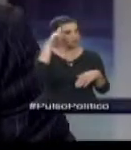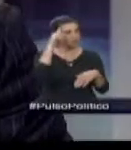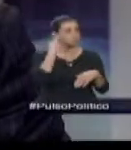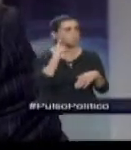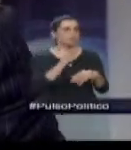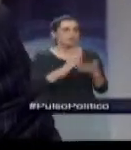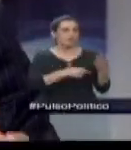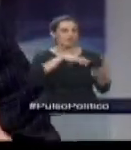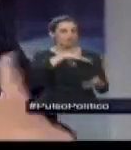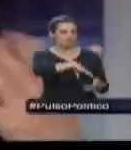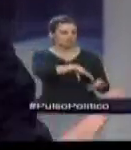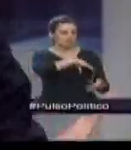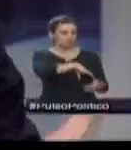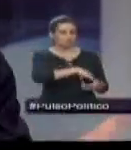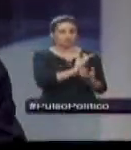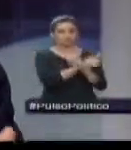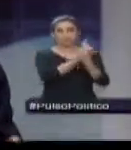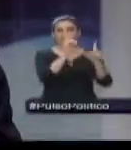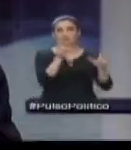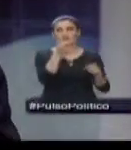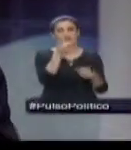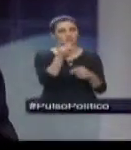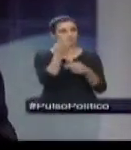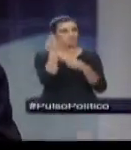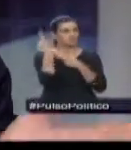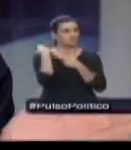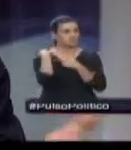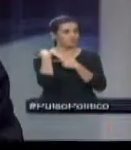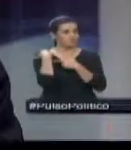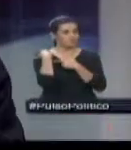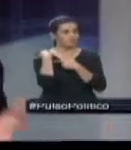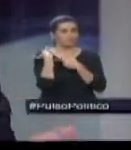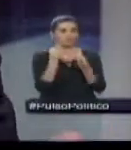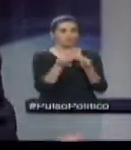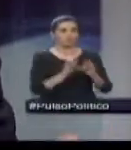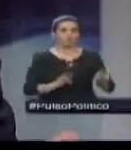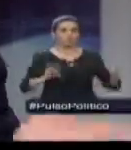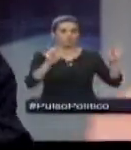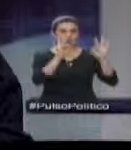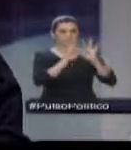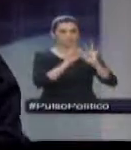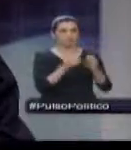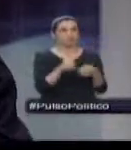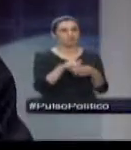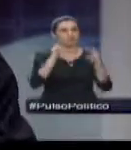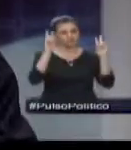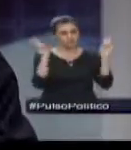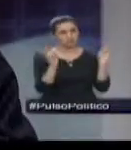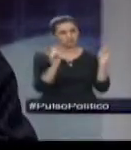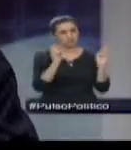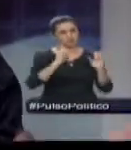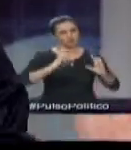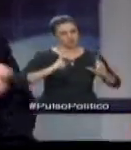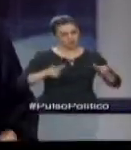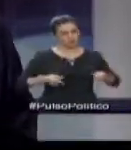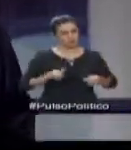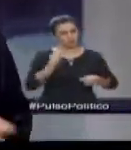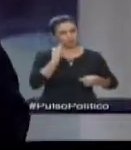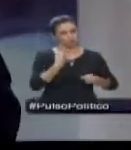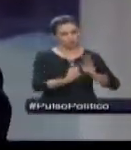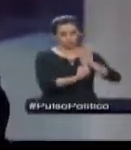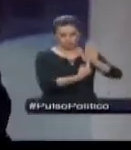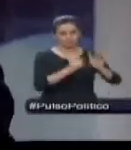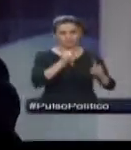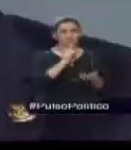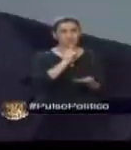las municipalidades se liberen de esta responsabilidad tan importante por ejemplo en materia de salud es cierto